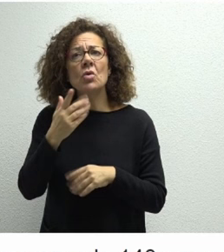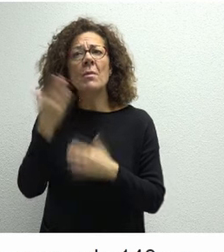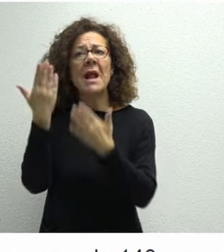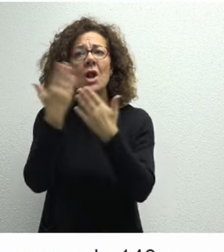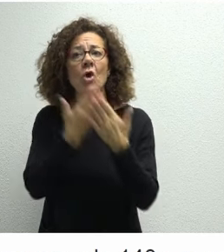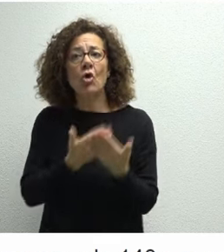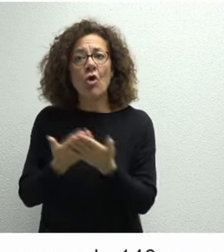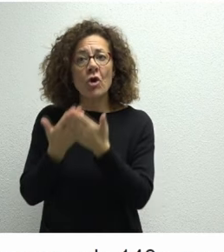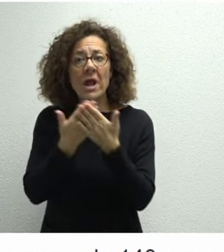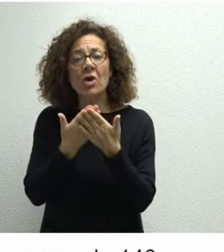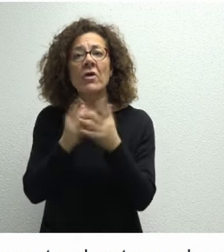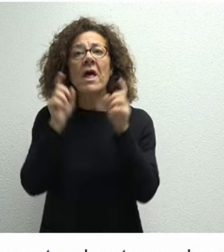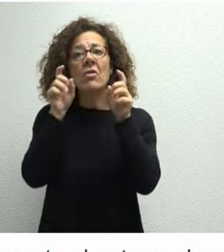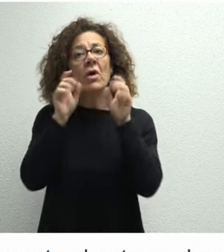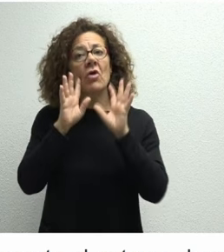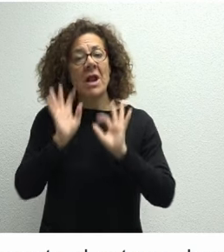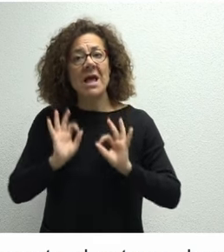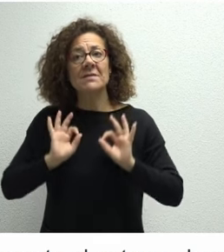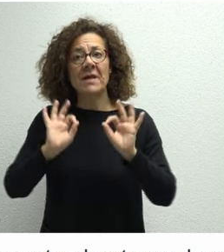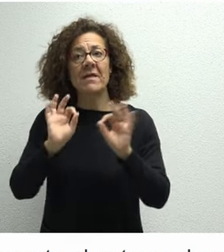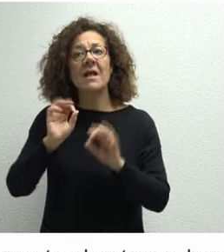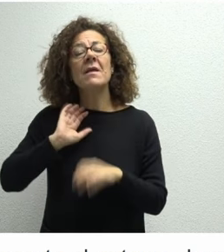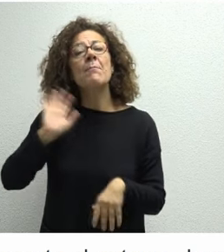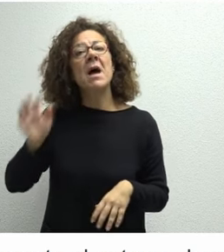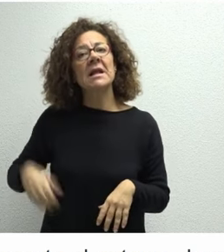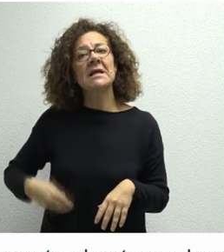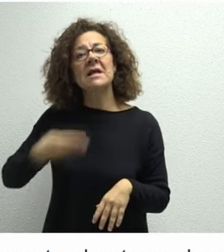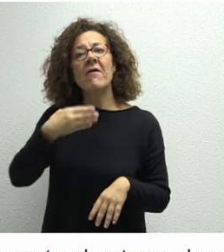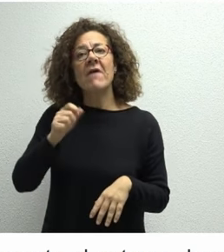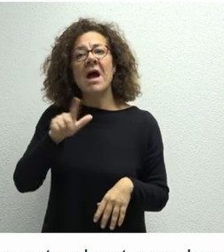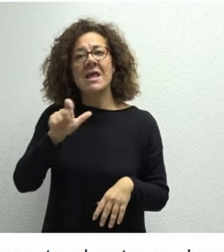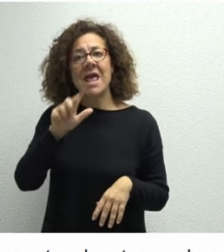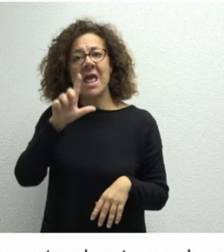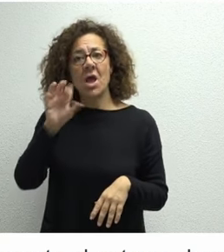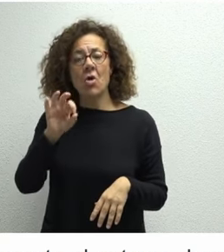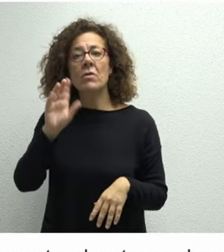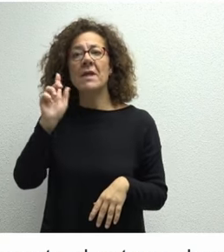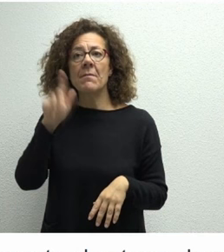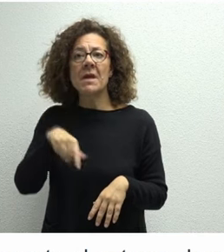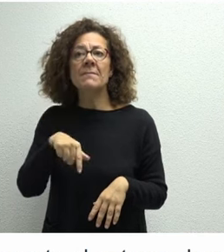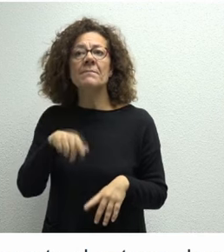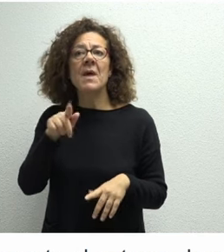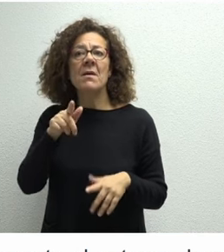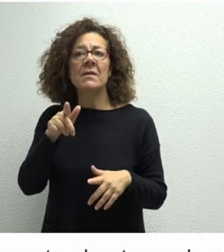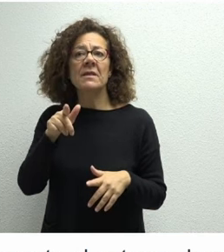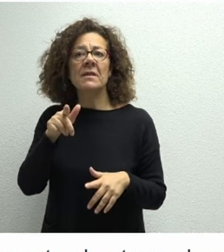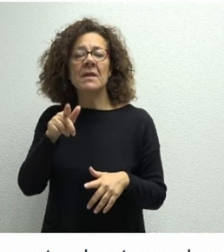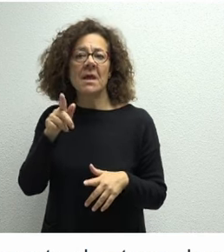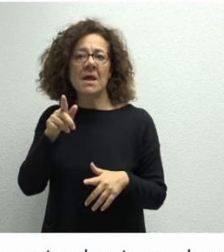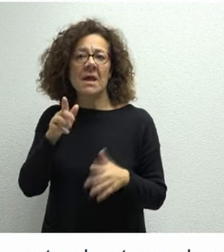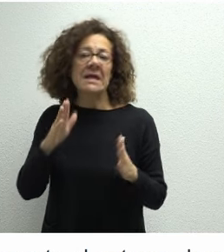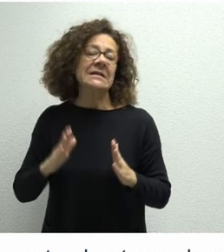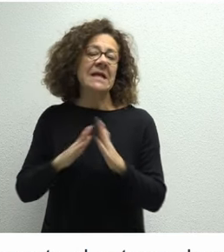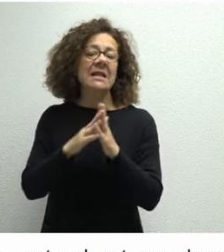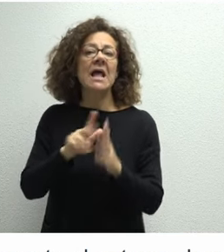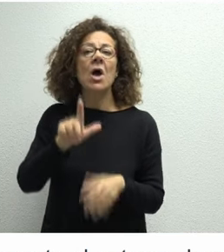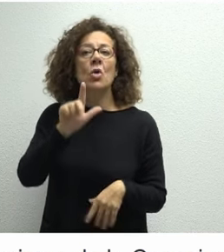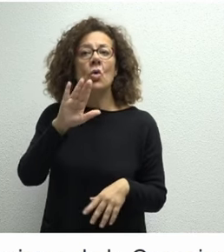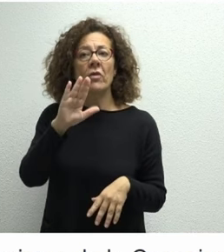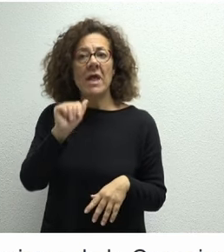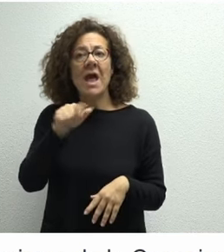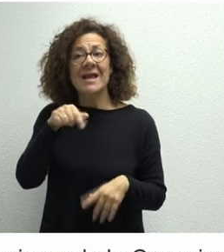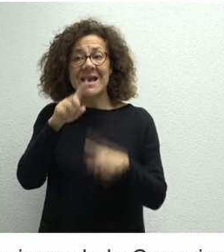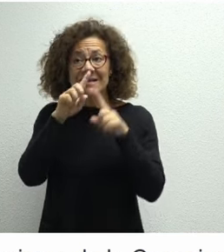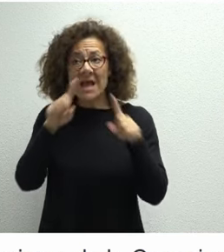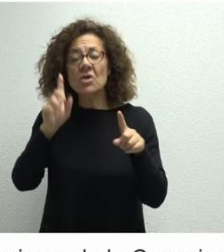colegio de Educación Especial del Marqués de vallejo también para el kdp de de fu mayor de Santa Lucía y